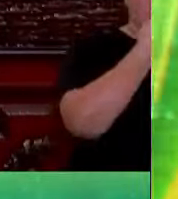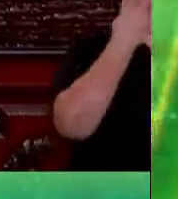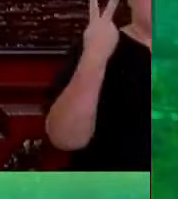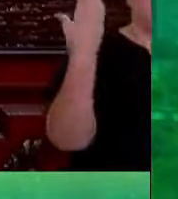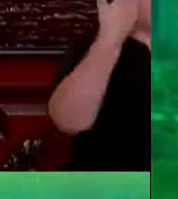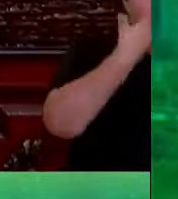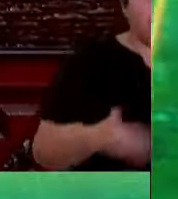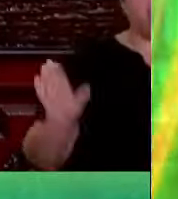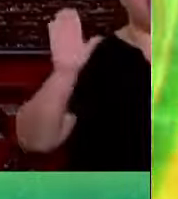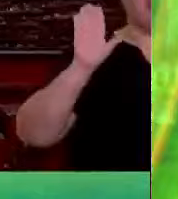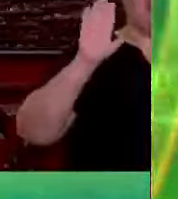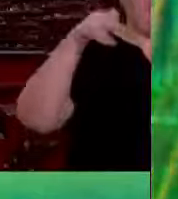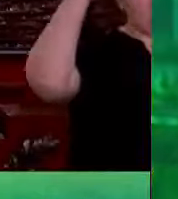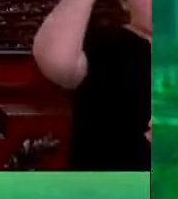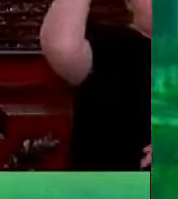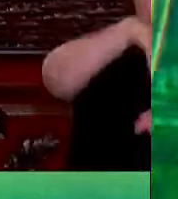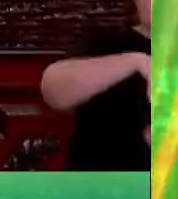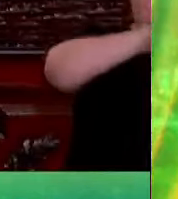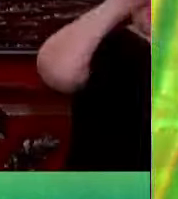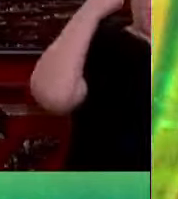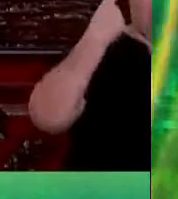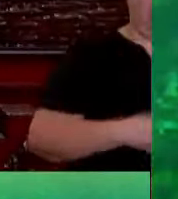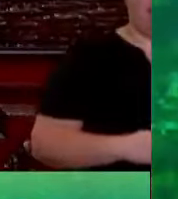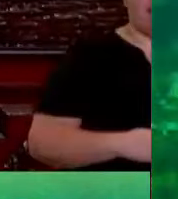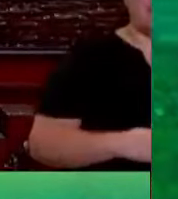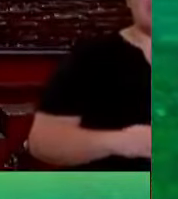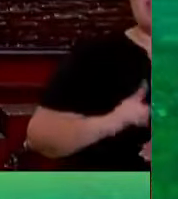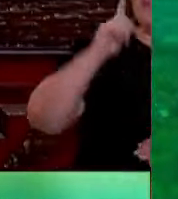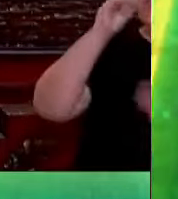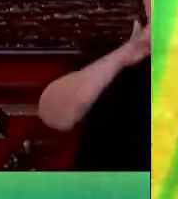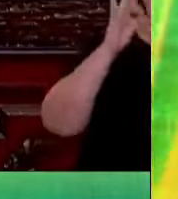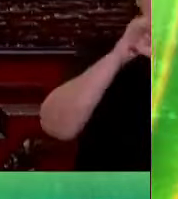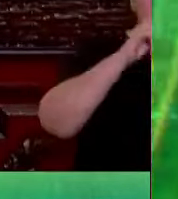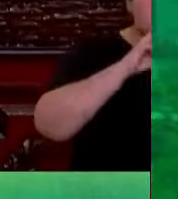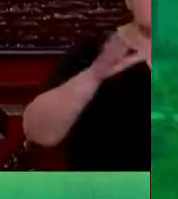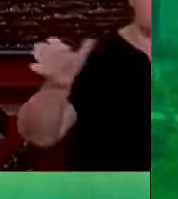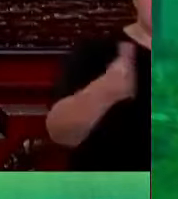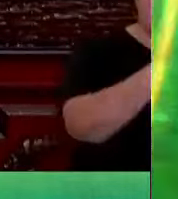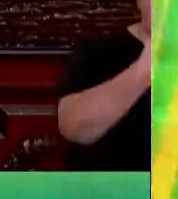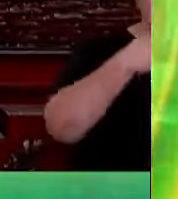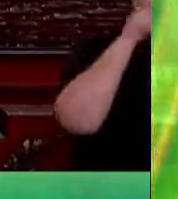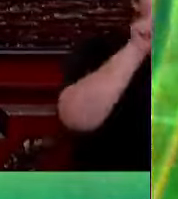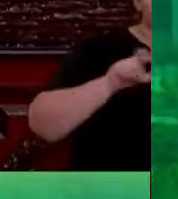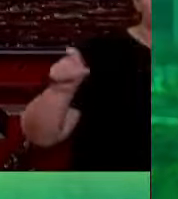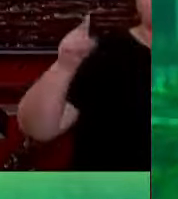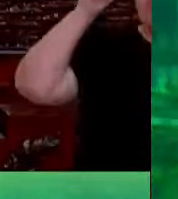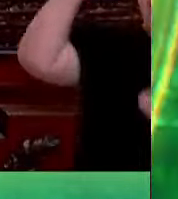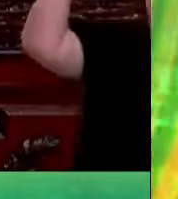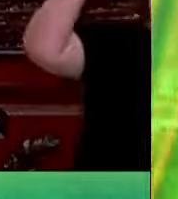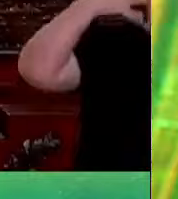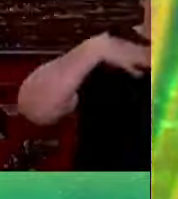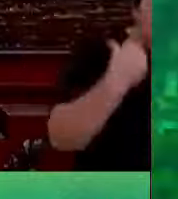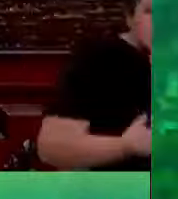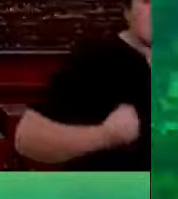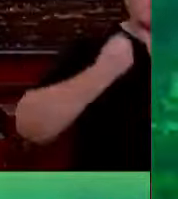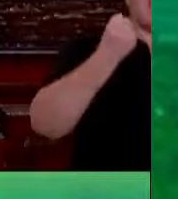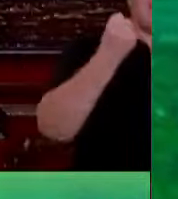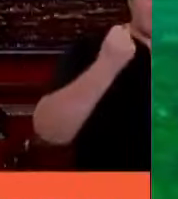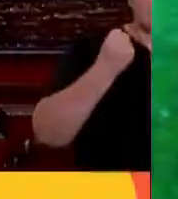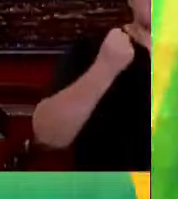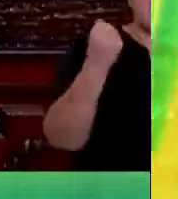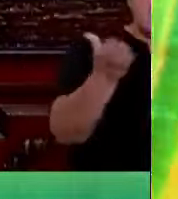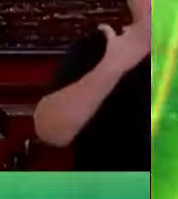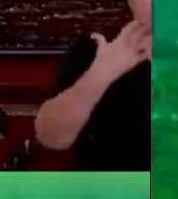del diálogo. Yo me siento mucho más cómodo con un liderazgo que tienda a unir a los